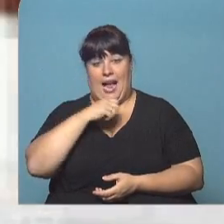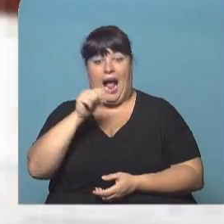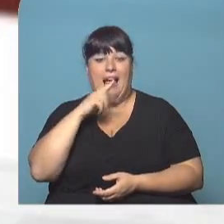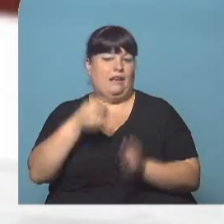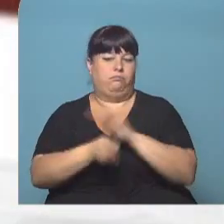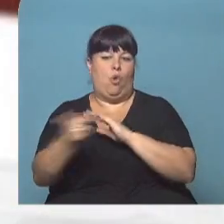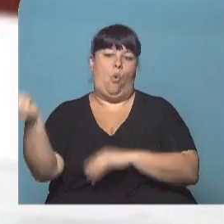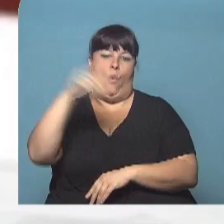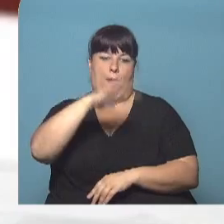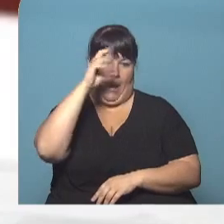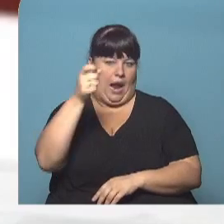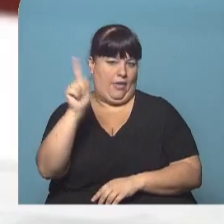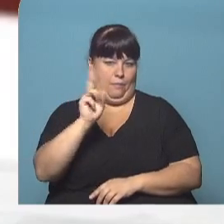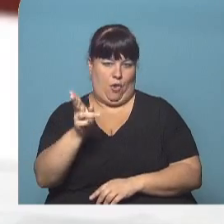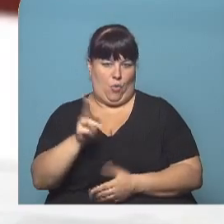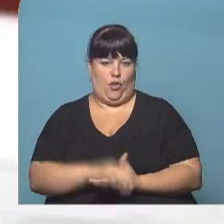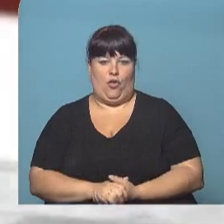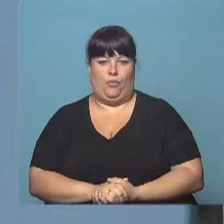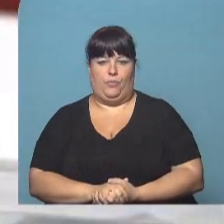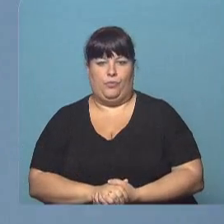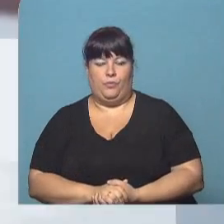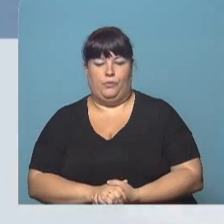del embajador de ese país.